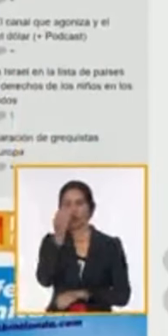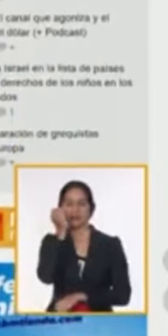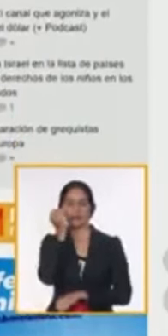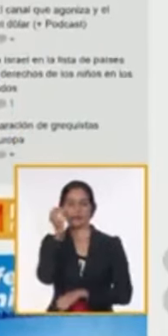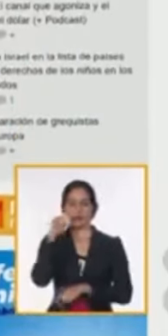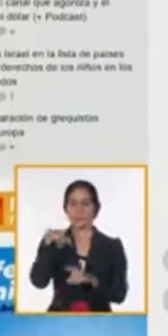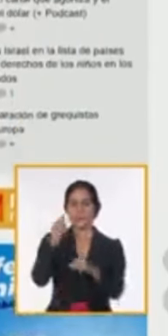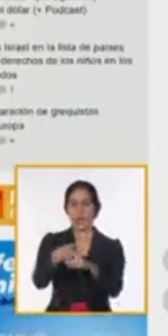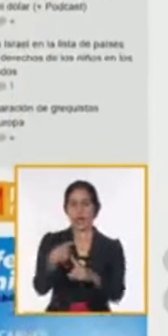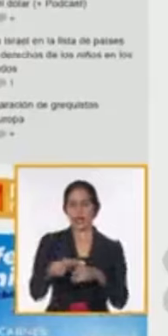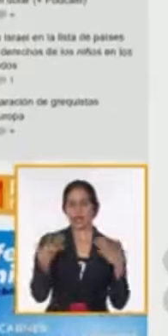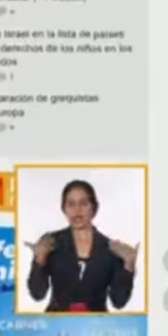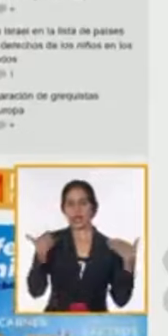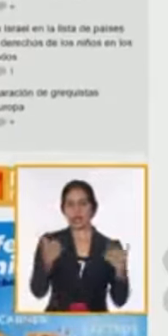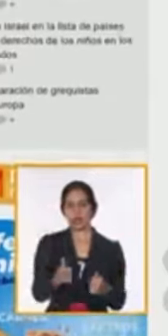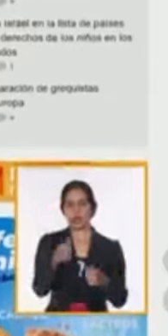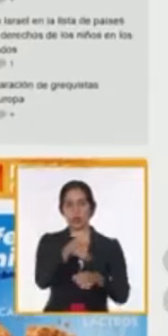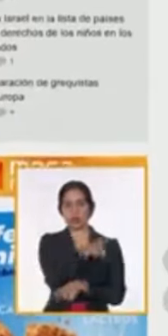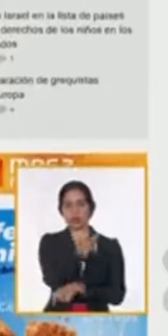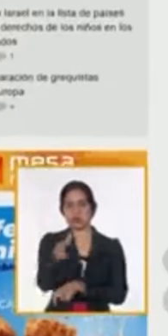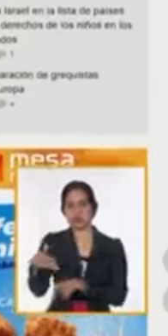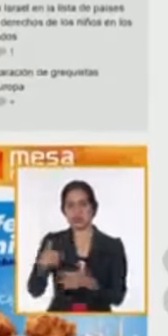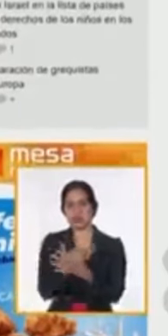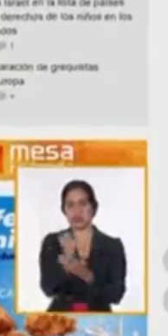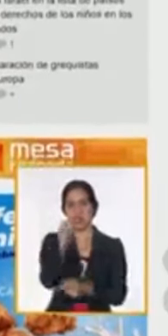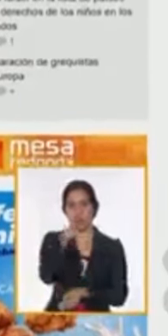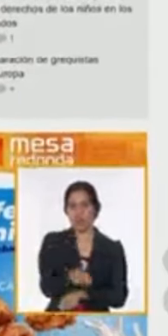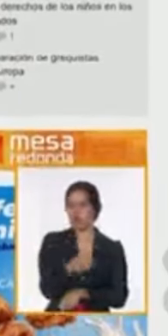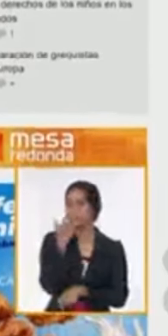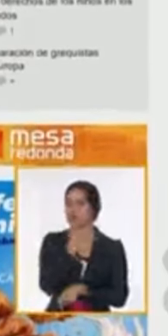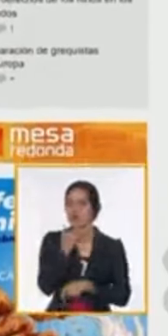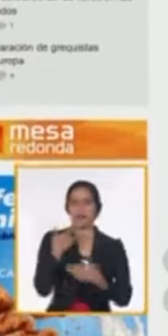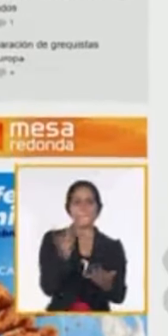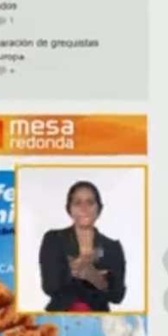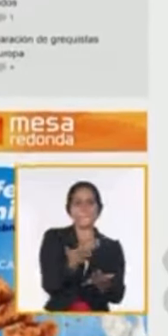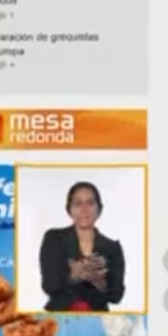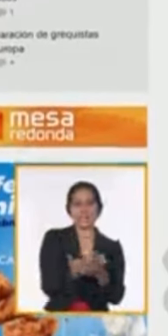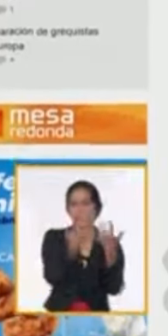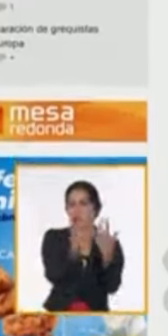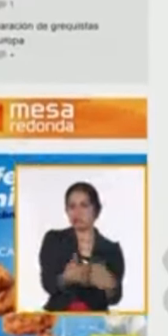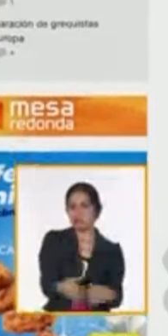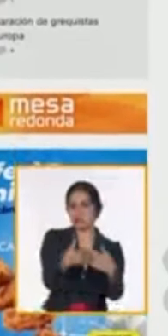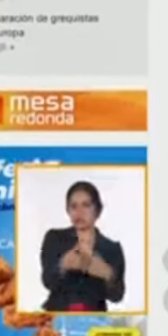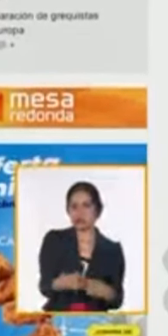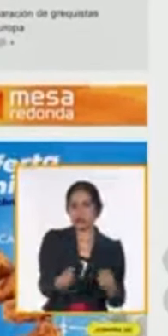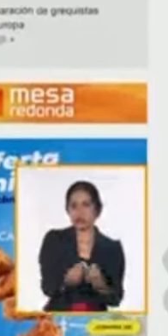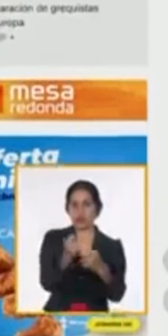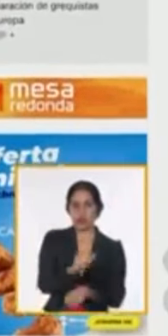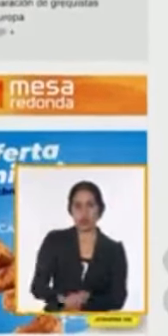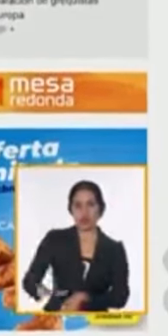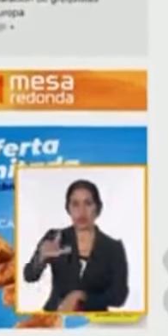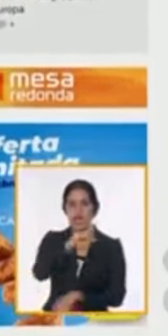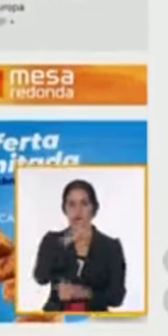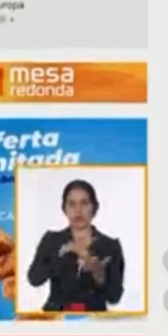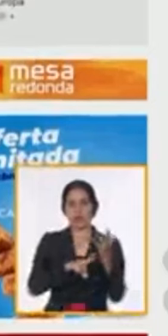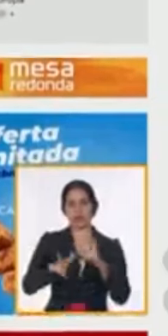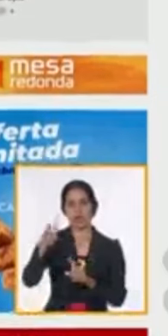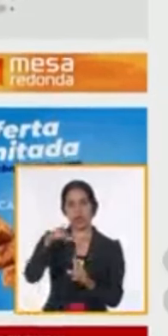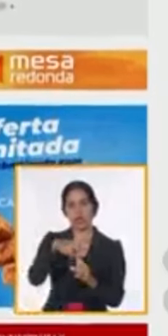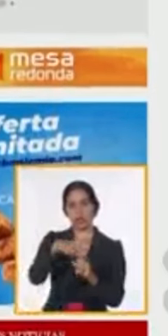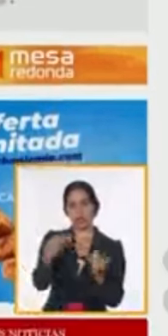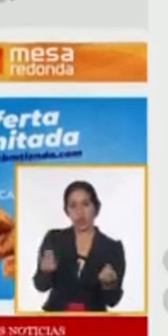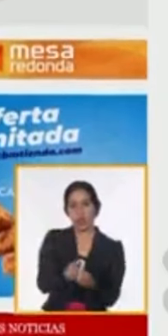otras autoridades, ha recorrido en el día de hoy entidades productivas y sociales de Las Tunas y